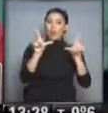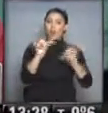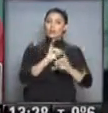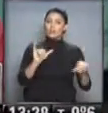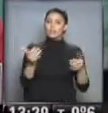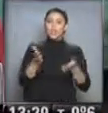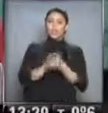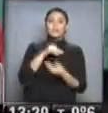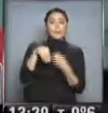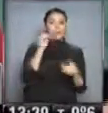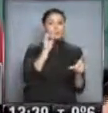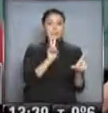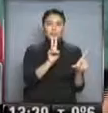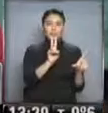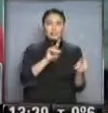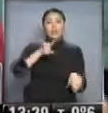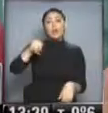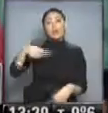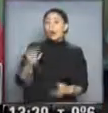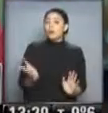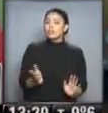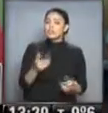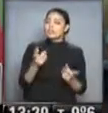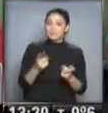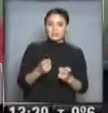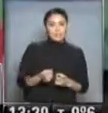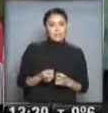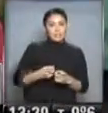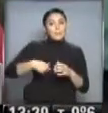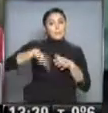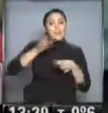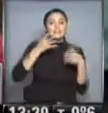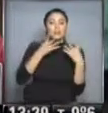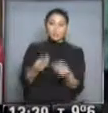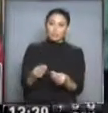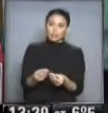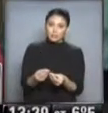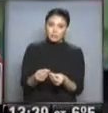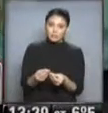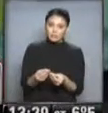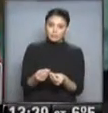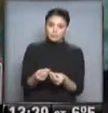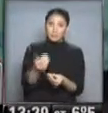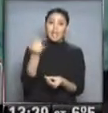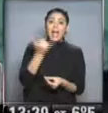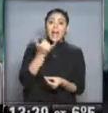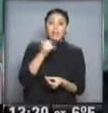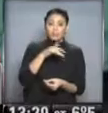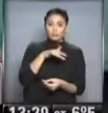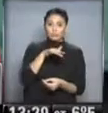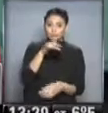en familia. Bueno, y otros seguramente van a necesitar más ayuda. Hay un